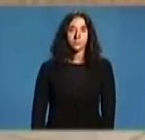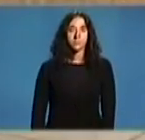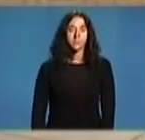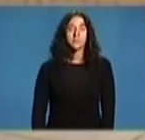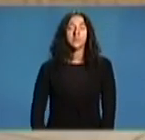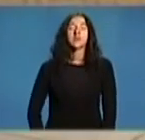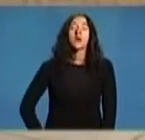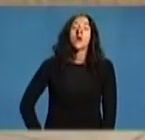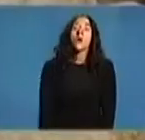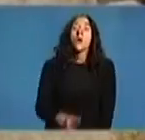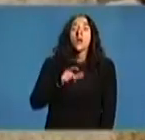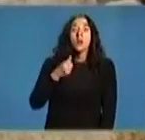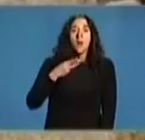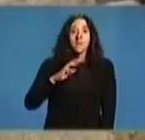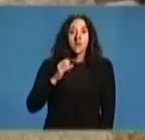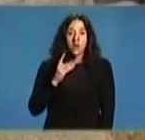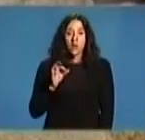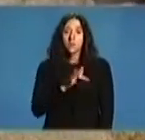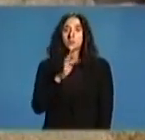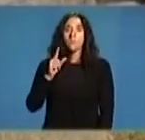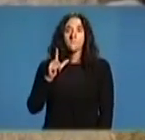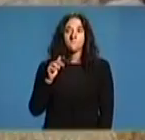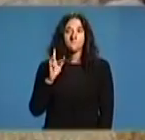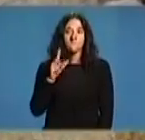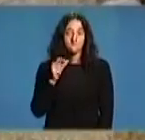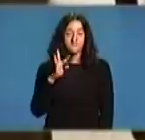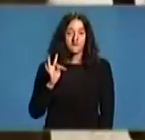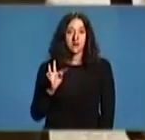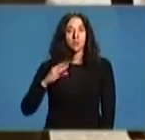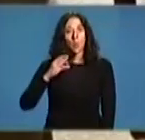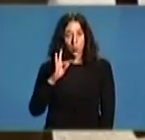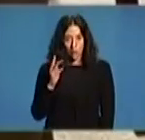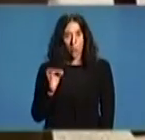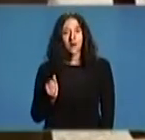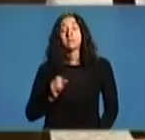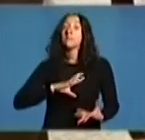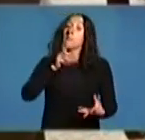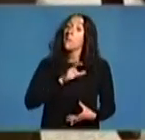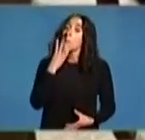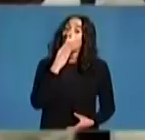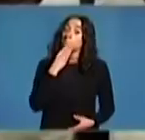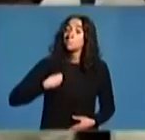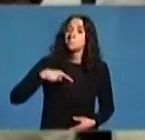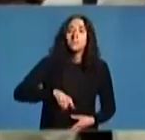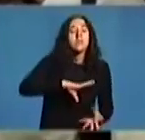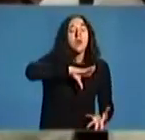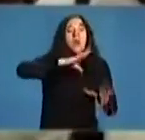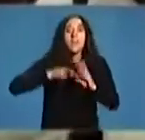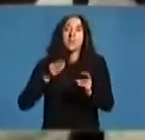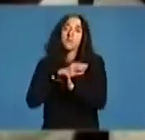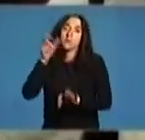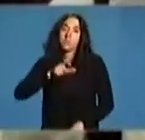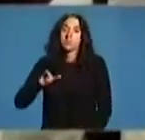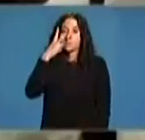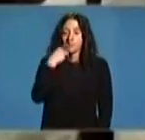Son un labrador e un flat coat, dúas das razas de cans que mellor se adaptan para ser guías de persoas con discapacidade visual. Necesitan un temperamento